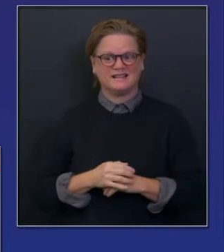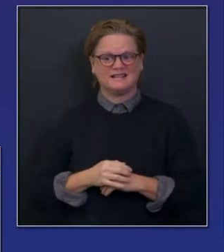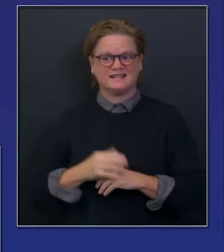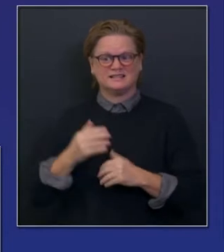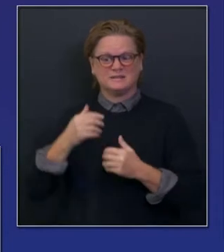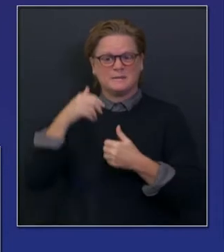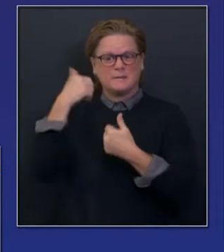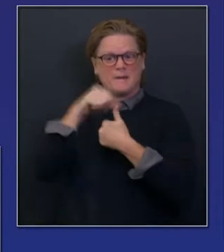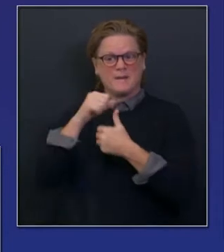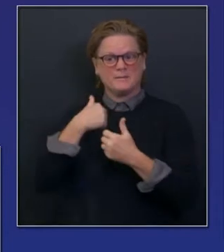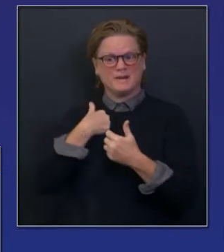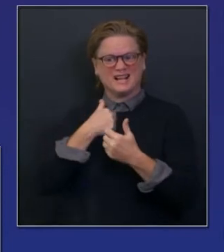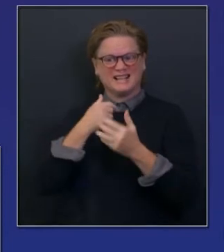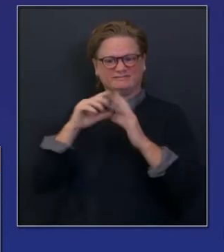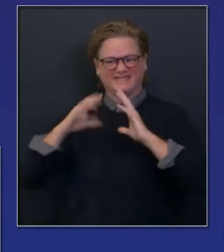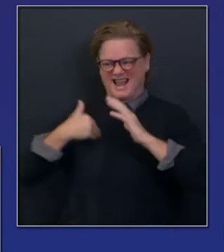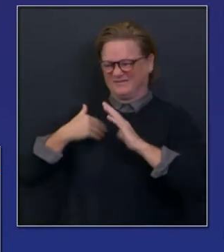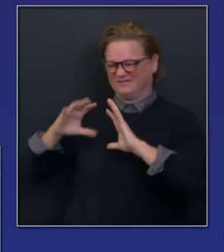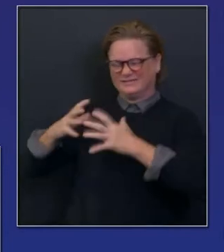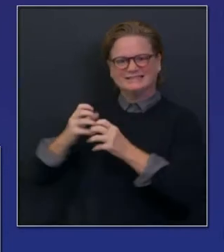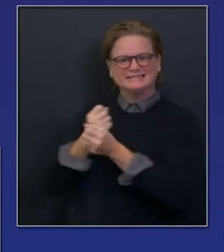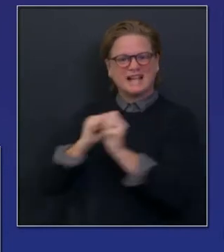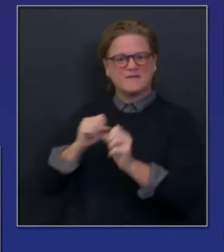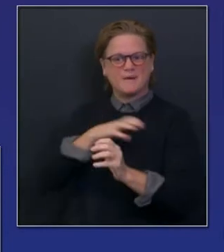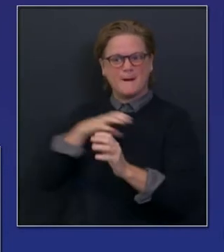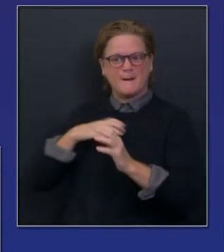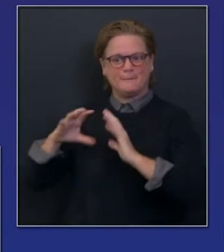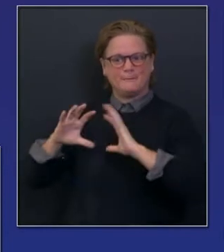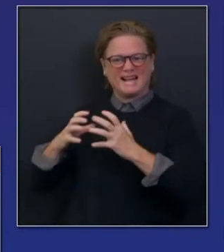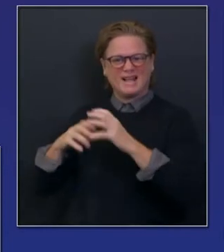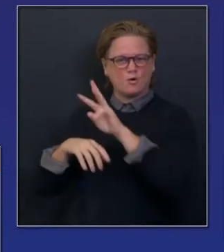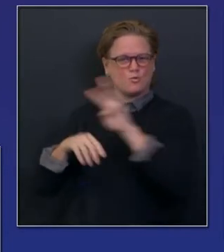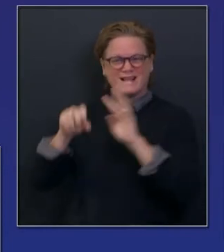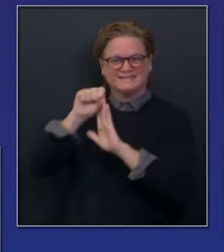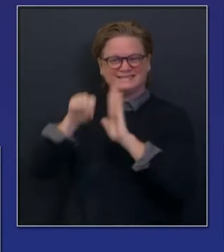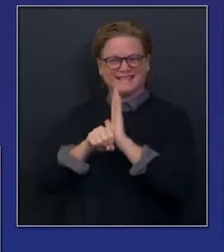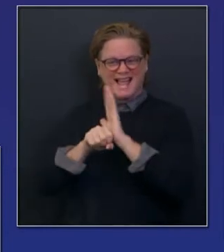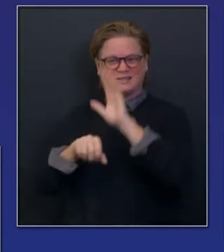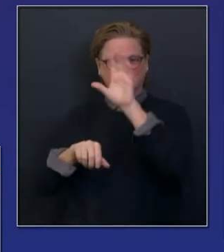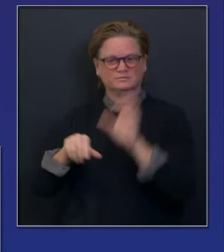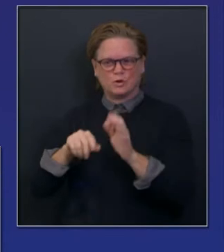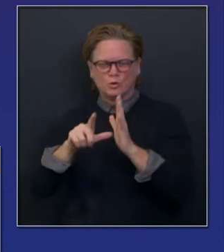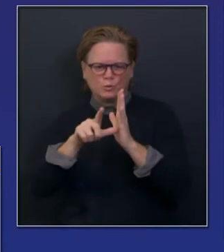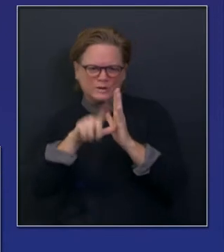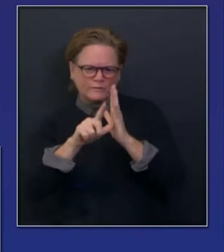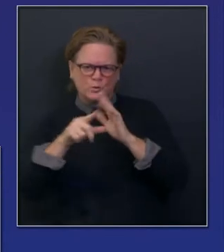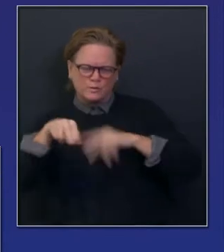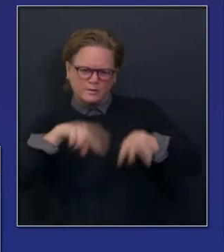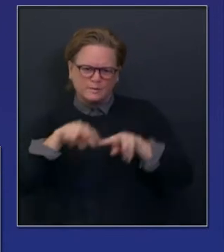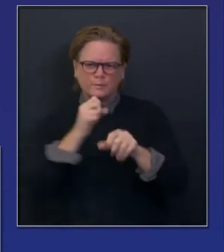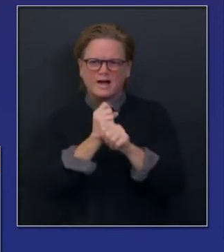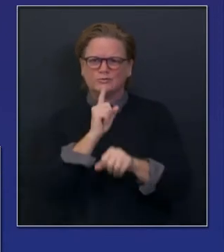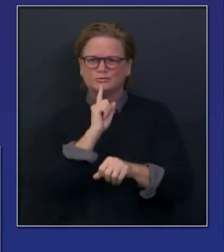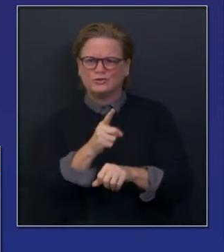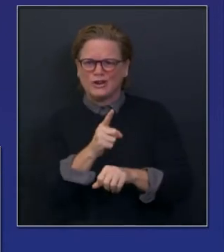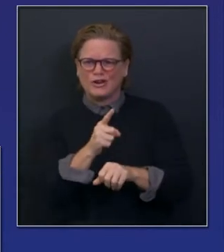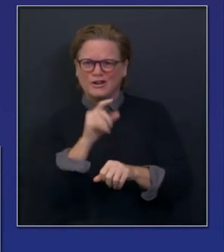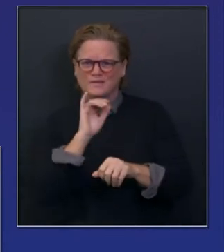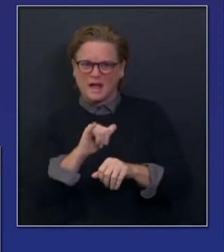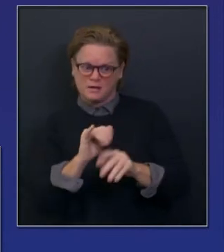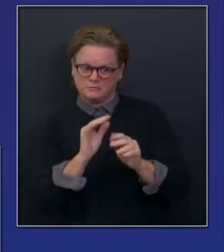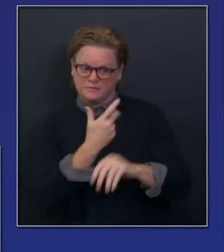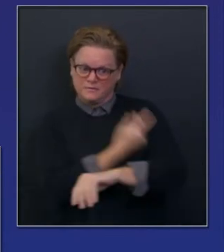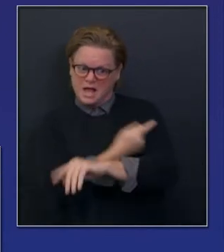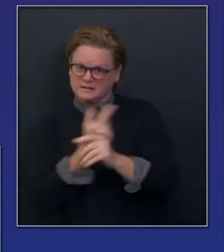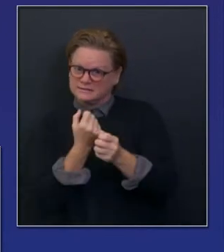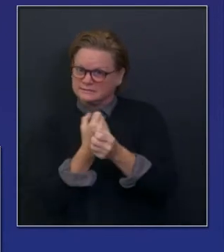la grupo de revisión científico sobre la eficacia y seguridad de la vacuna. El